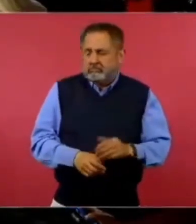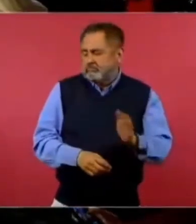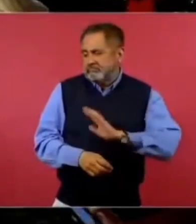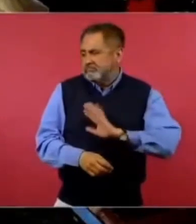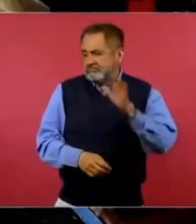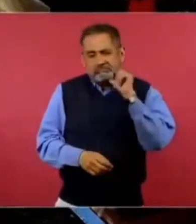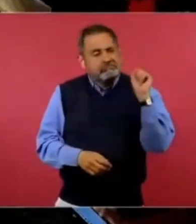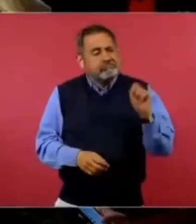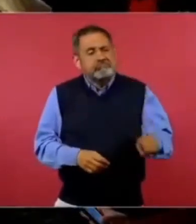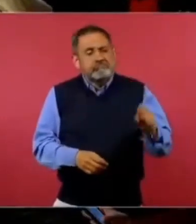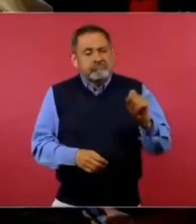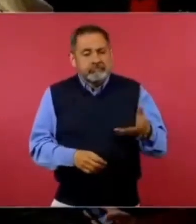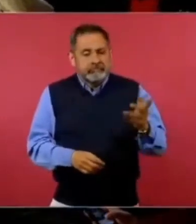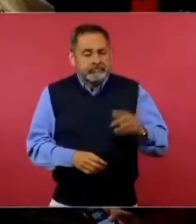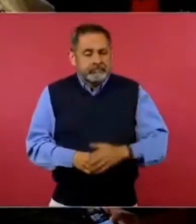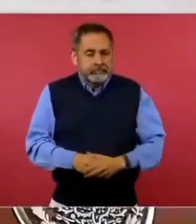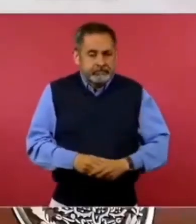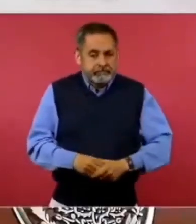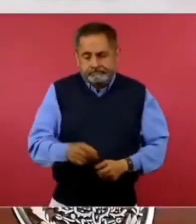No,